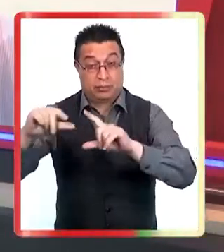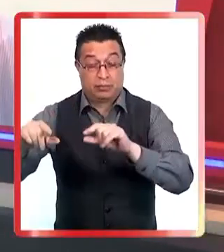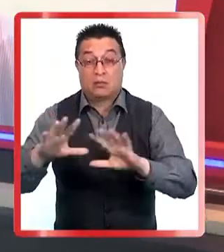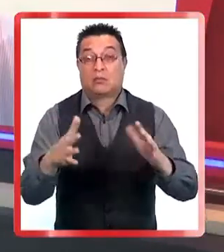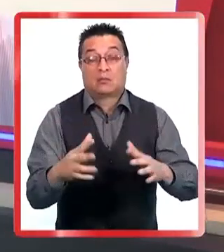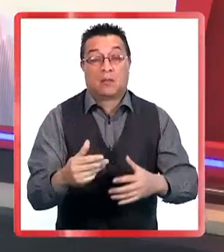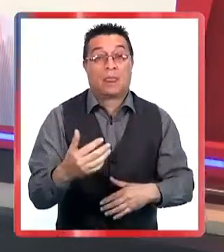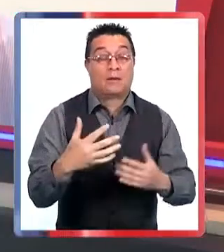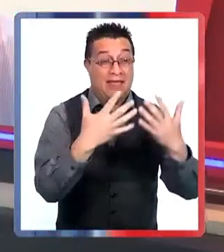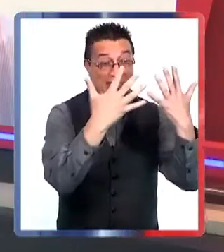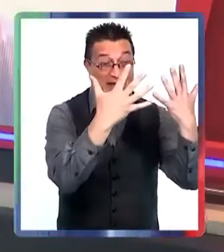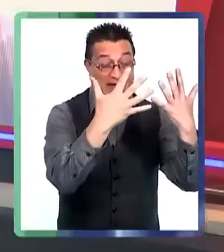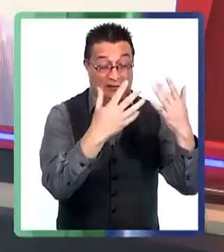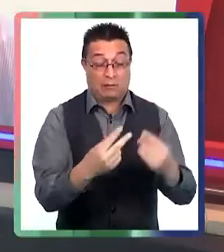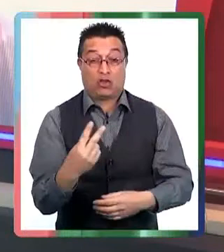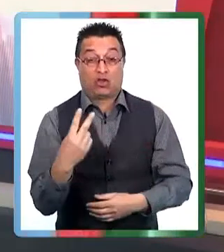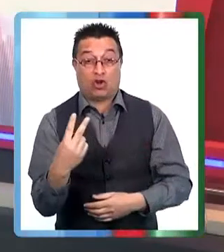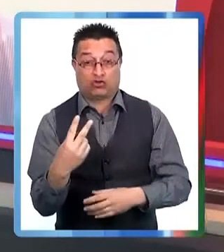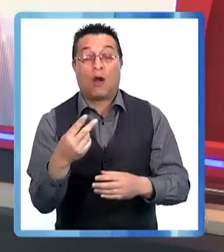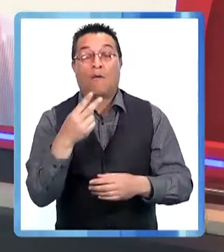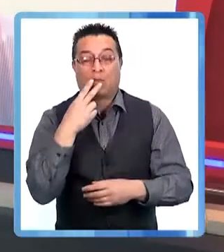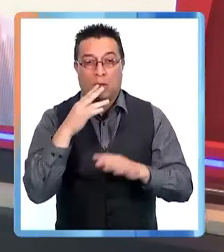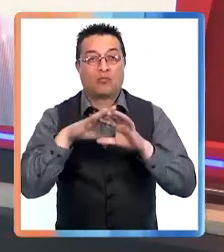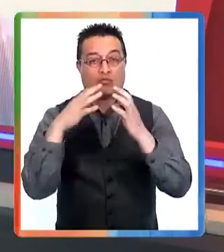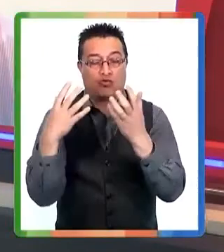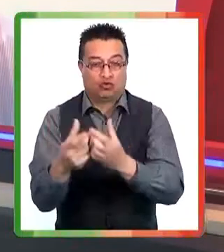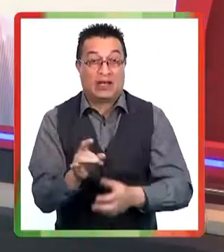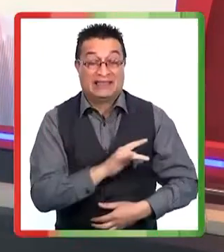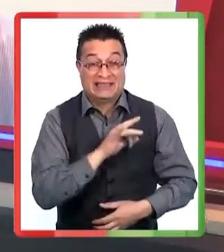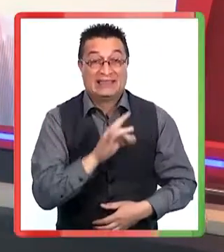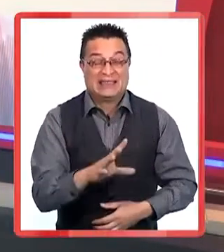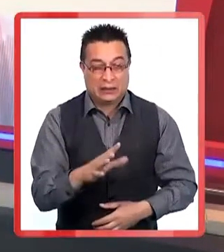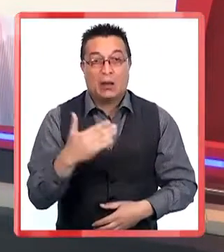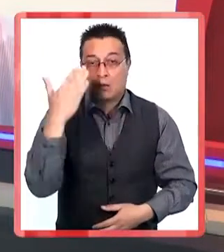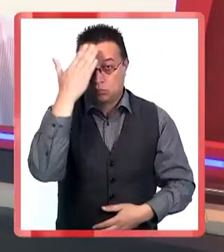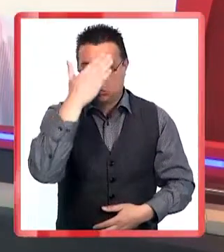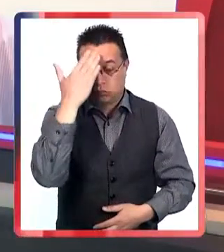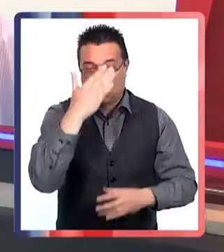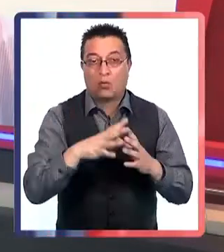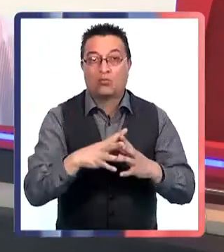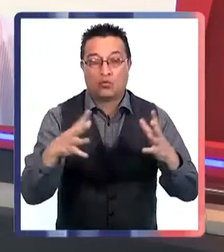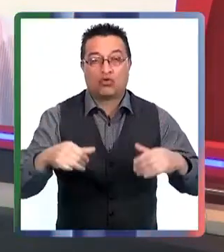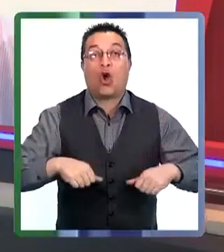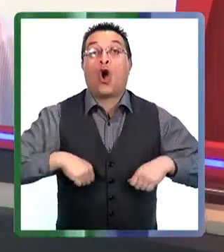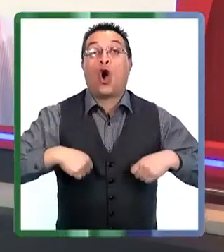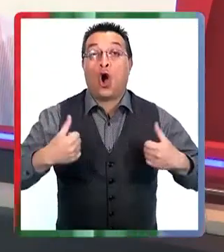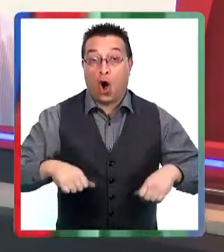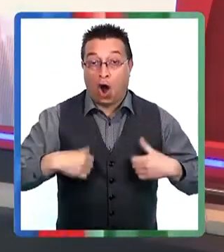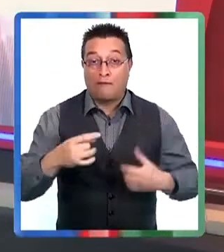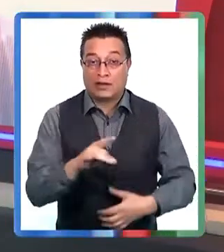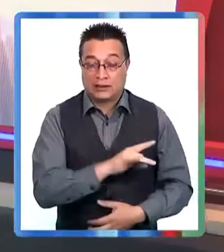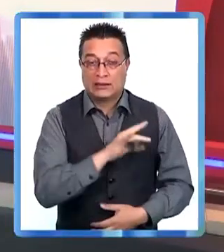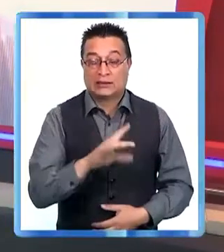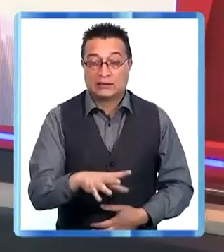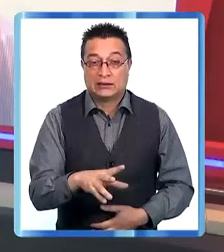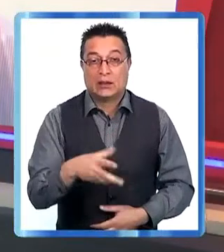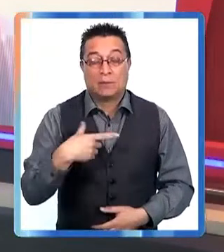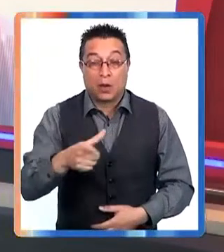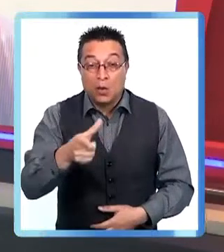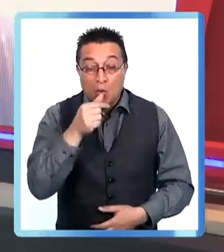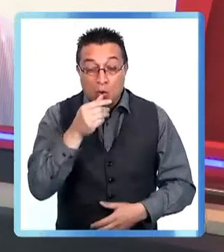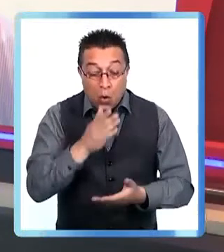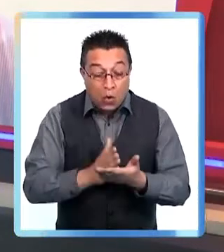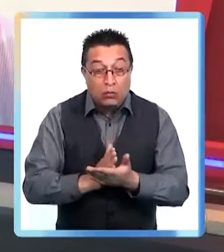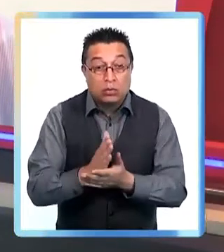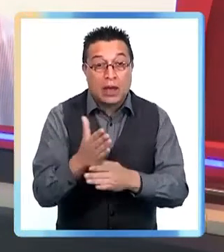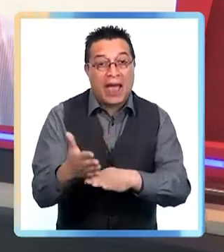y se calcula que 2 de cada 10 personas fuman en el mundo. Y en Chile tenemos cifras muy preocupantes respecto de los jóvenes en nuestro país. El